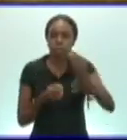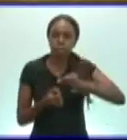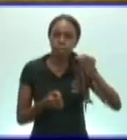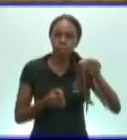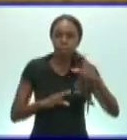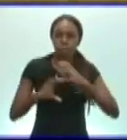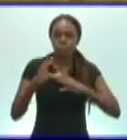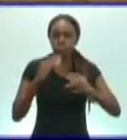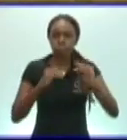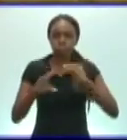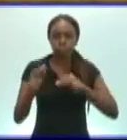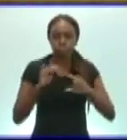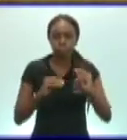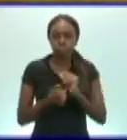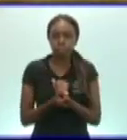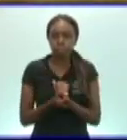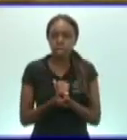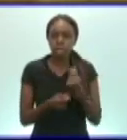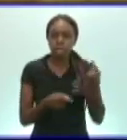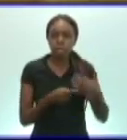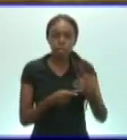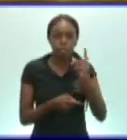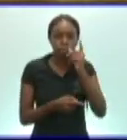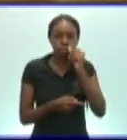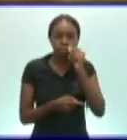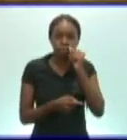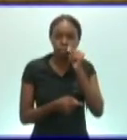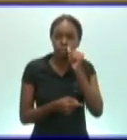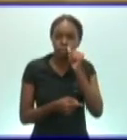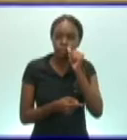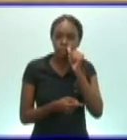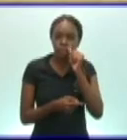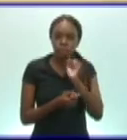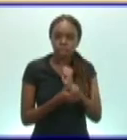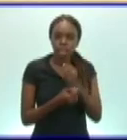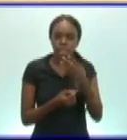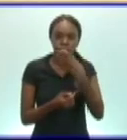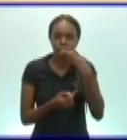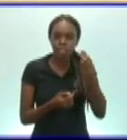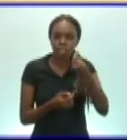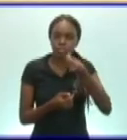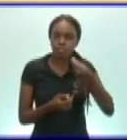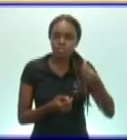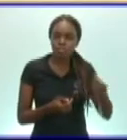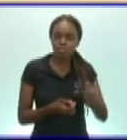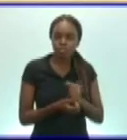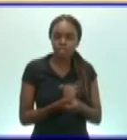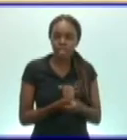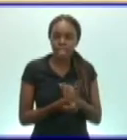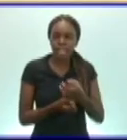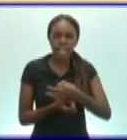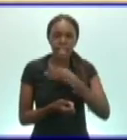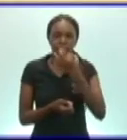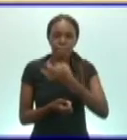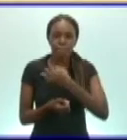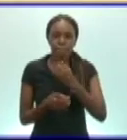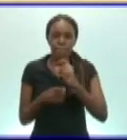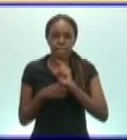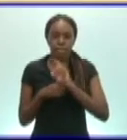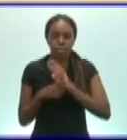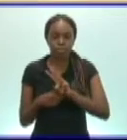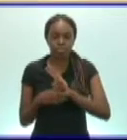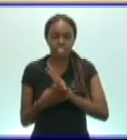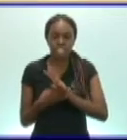sabio don Álvaro Reynoso, todo un especialista en la industria azucarera, le anuncia a Céspedes su visita para la zafra